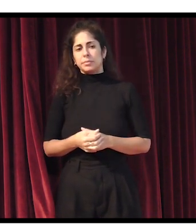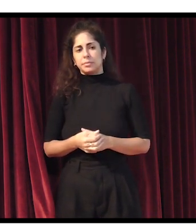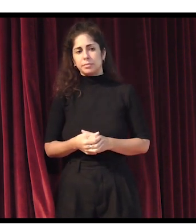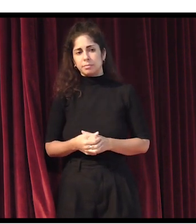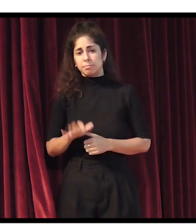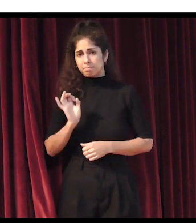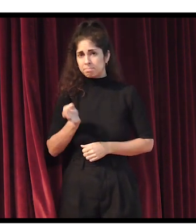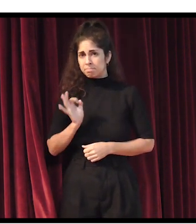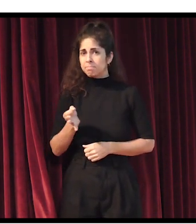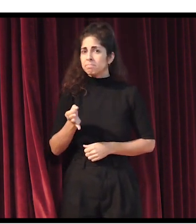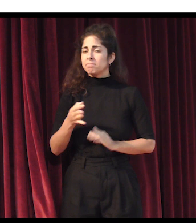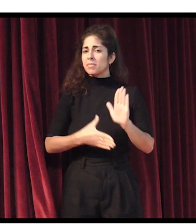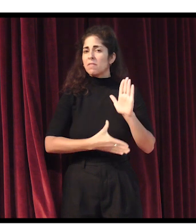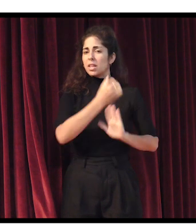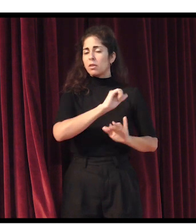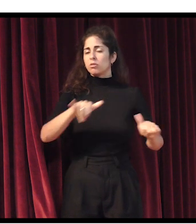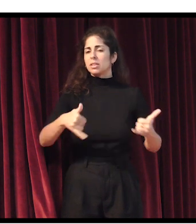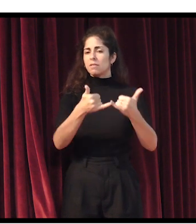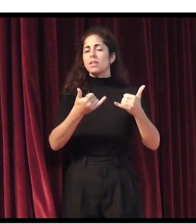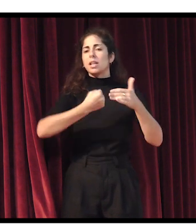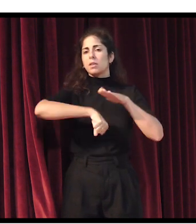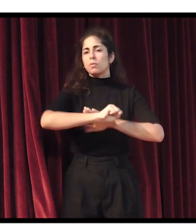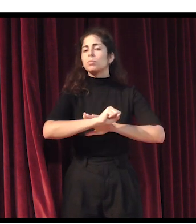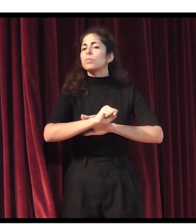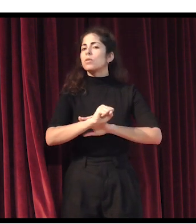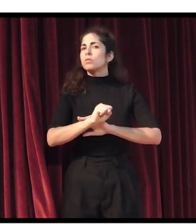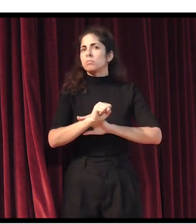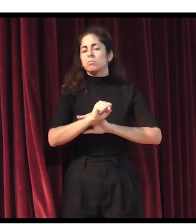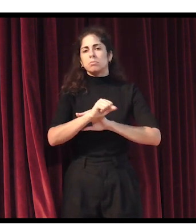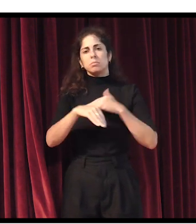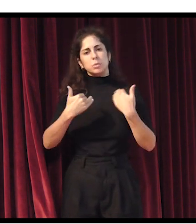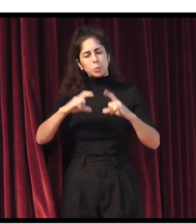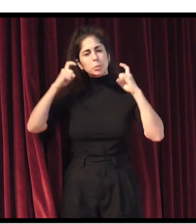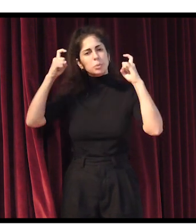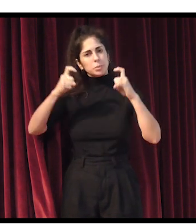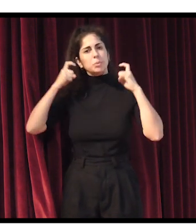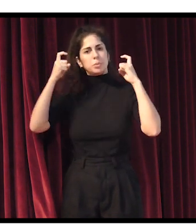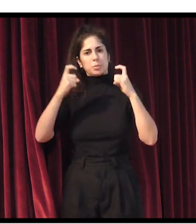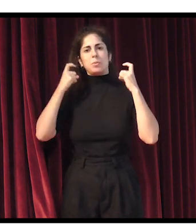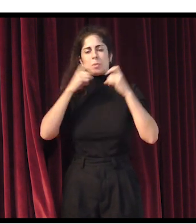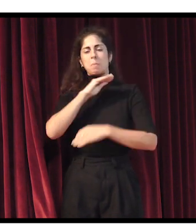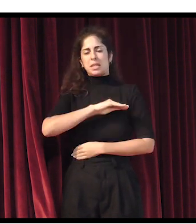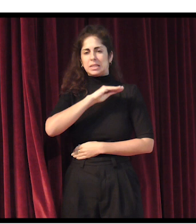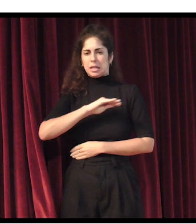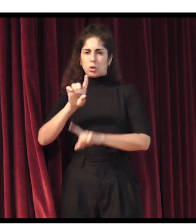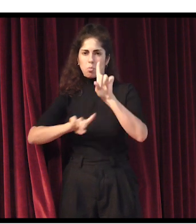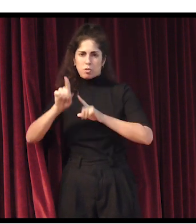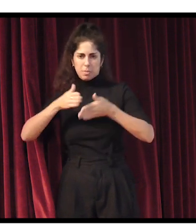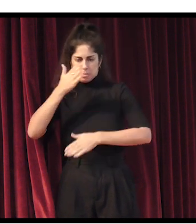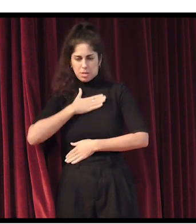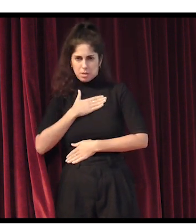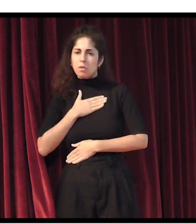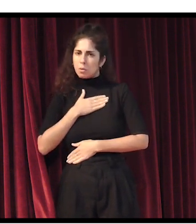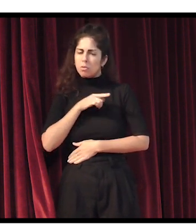que la Federación Tinerfeña de Fútbol se ha implicado mucho con todo este problema y parte de los